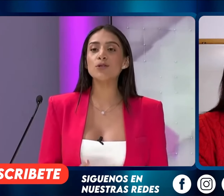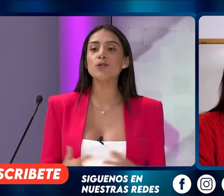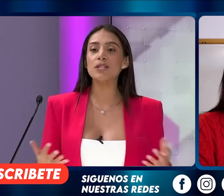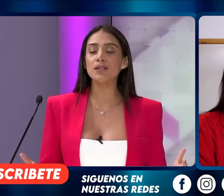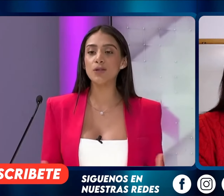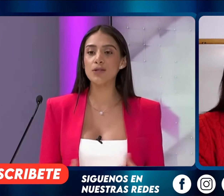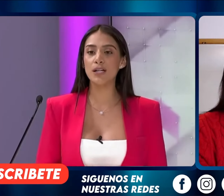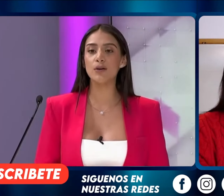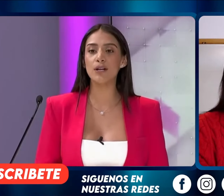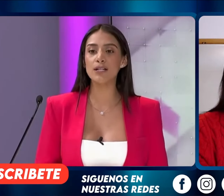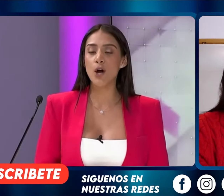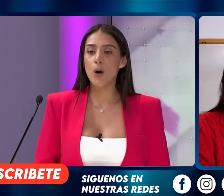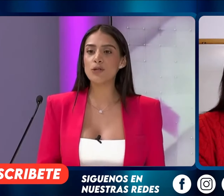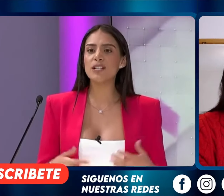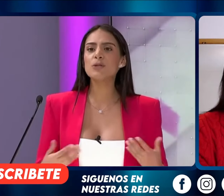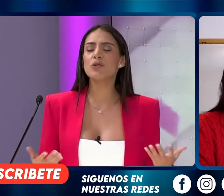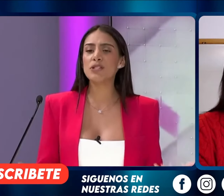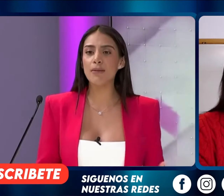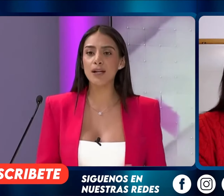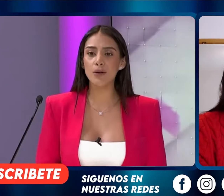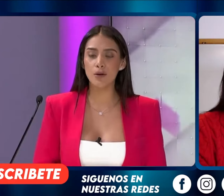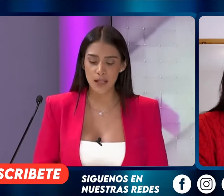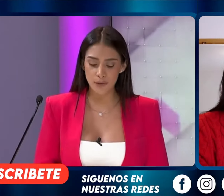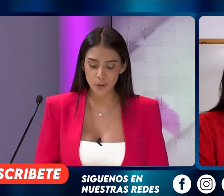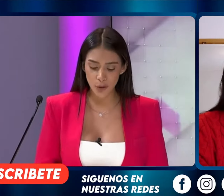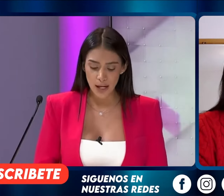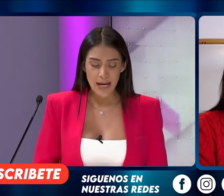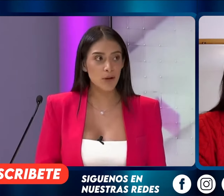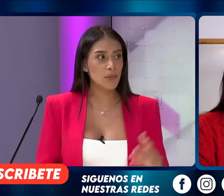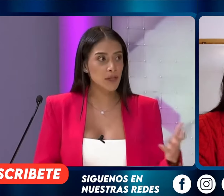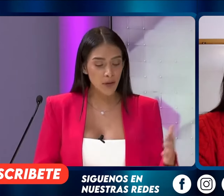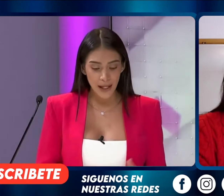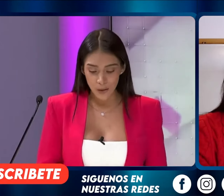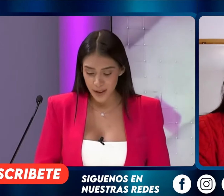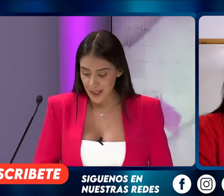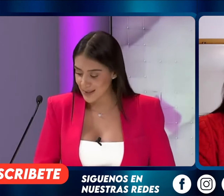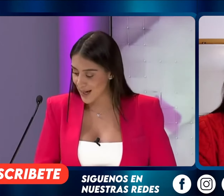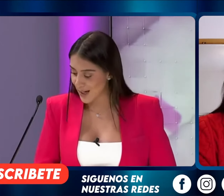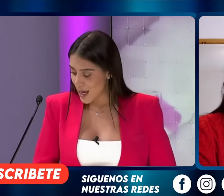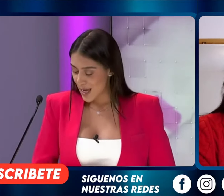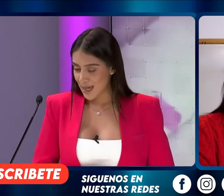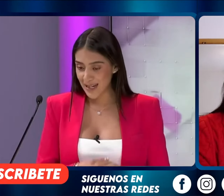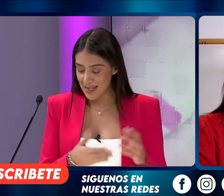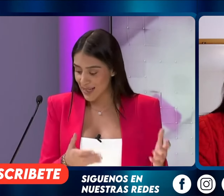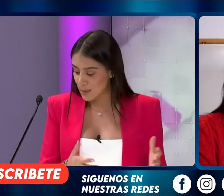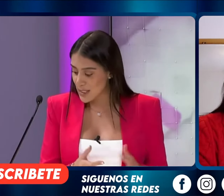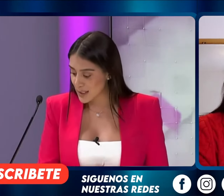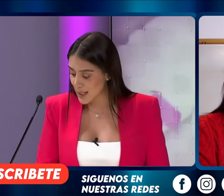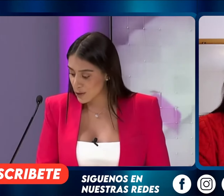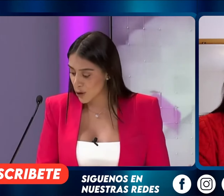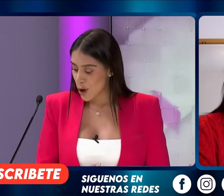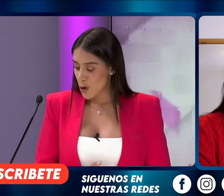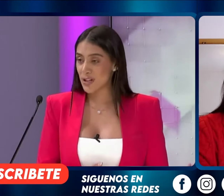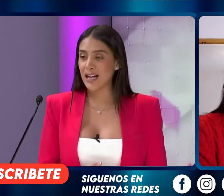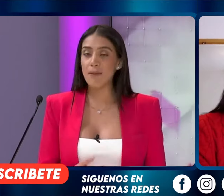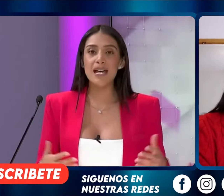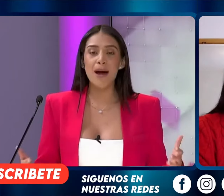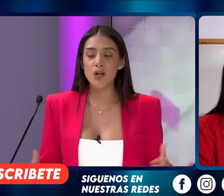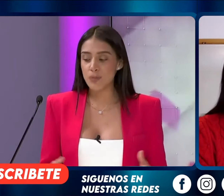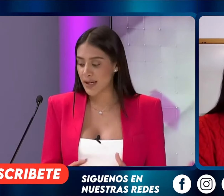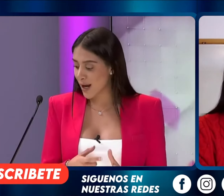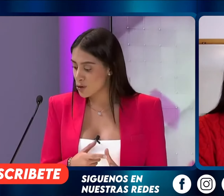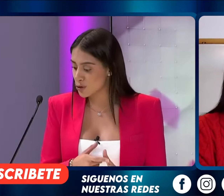de 1,200,000 seguidores, pues soy responsable con lo que difundo y lo invito a que no deje de estar... deje de estar mintiendo,